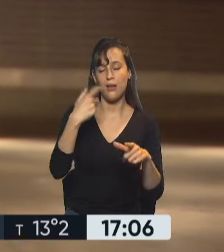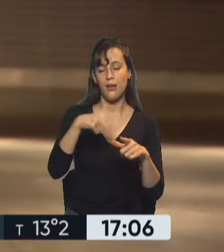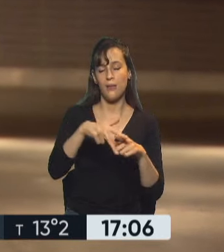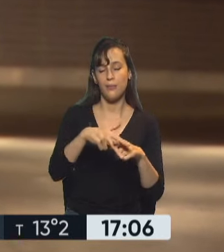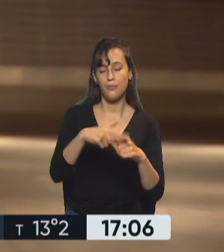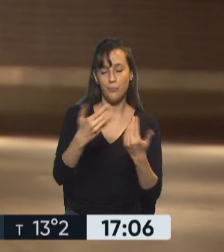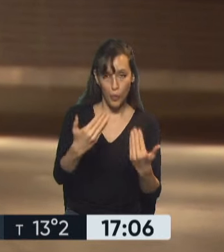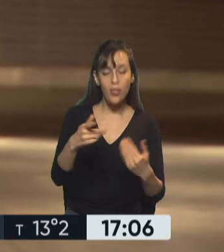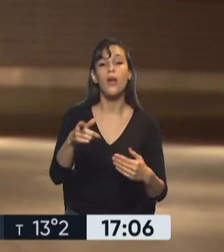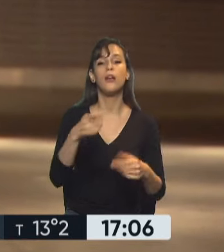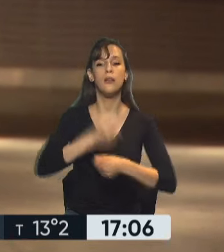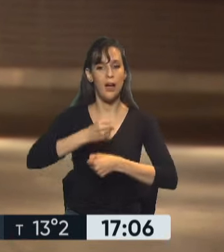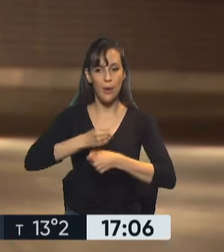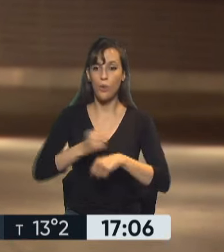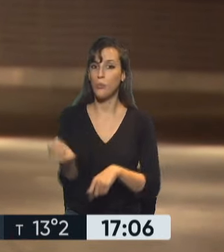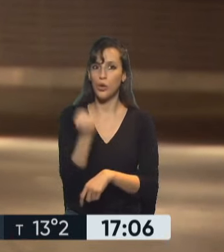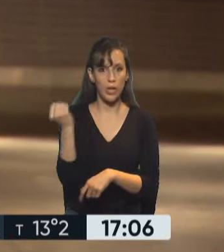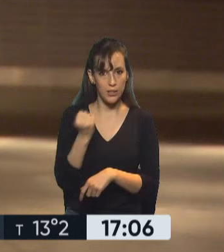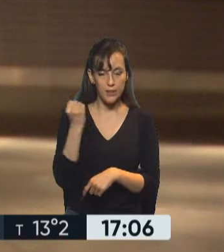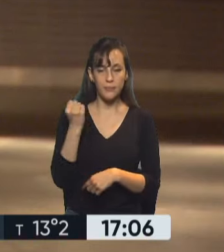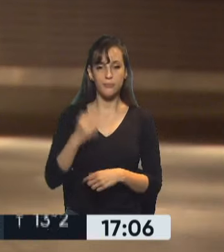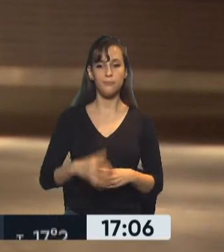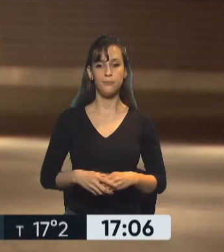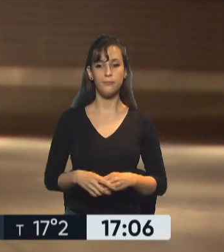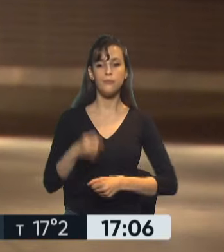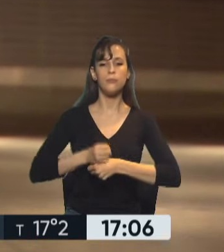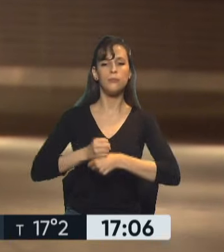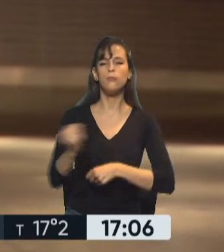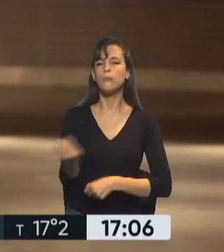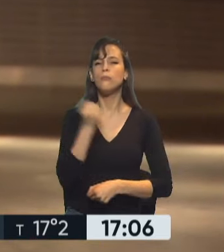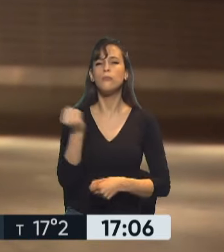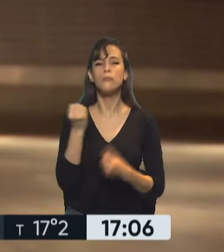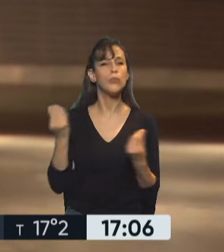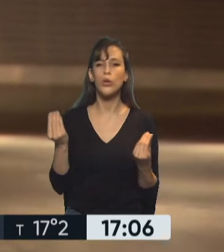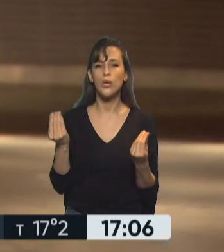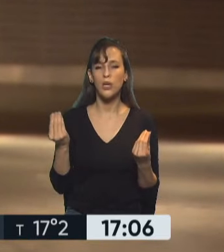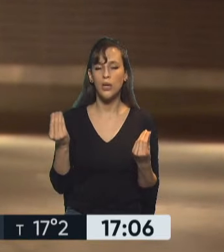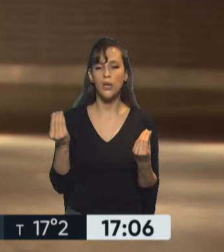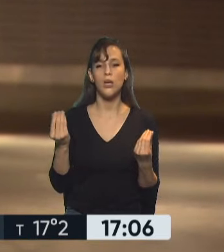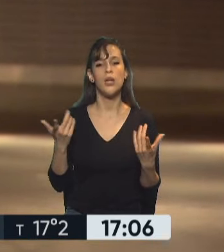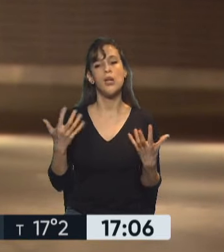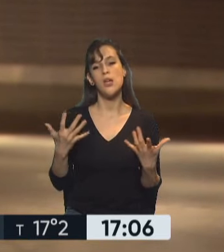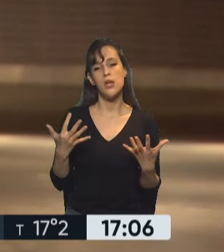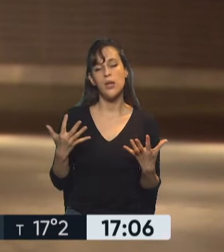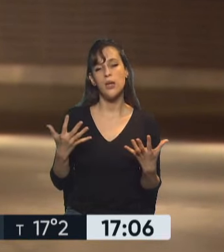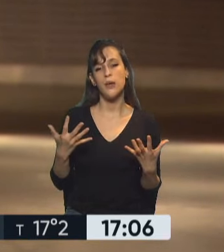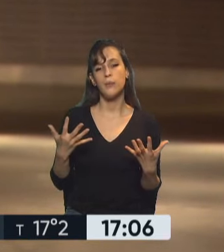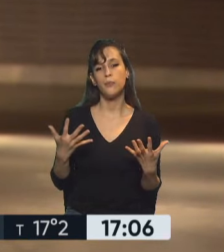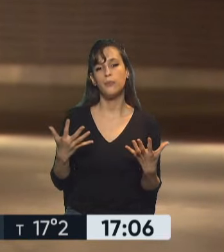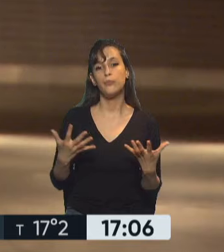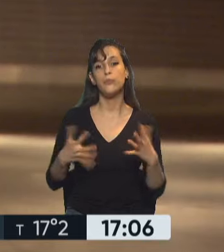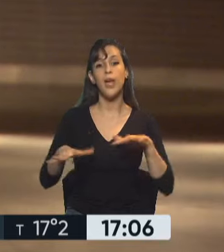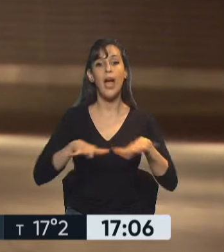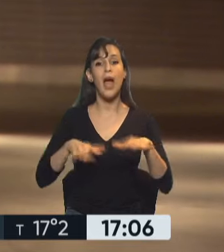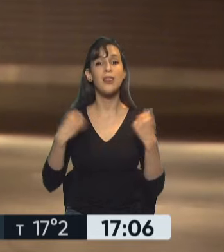grande, un trabajo muy importante que se hizo, y es importante porque tiene que ver con las actividades que